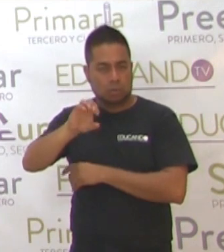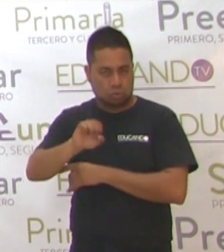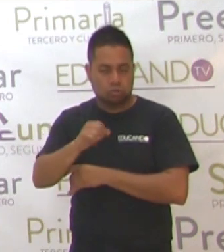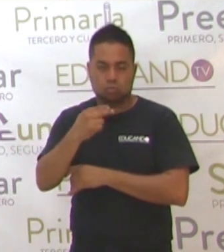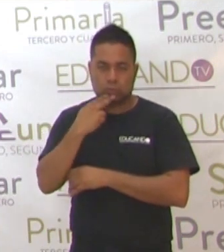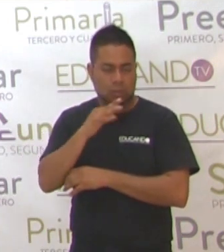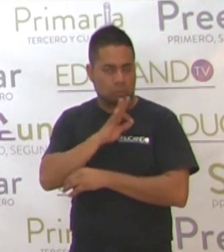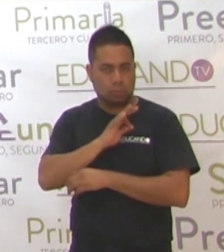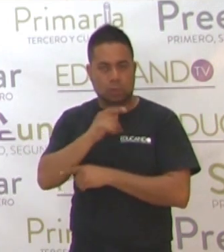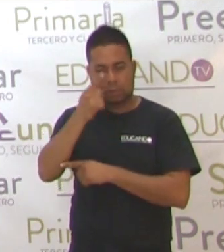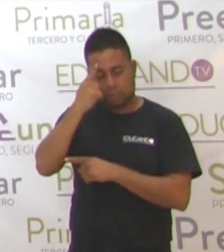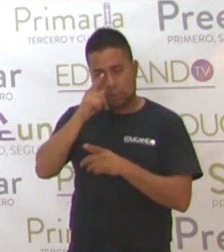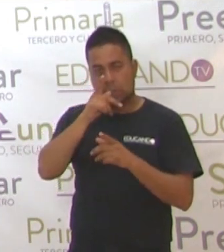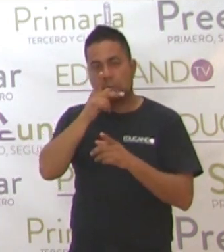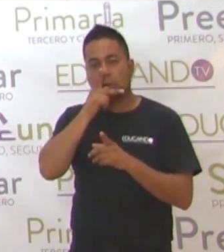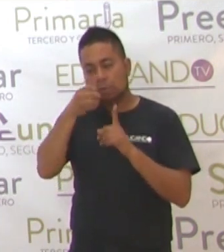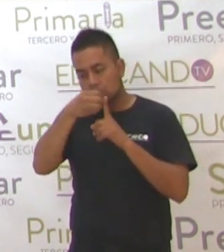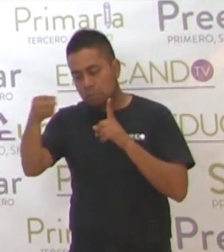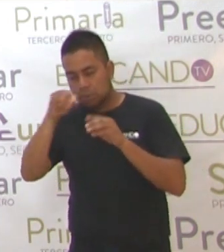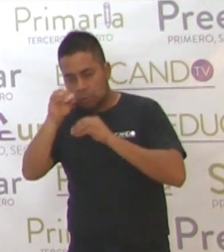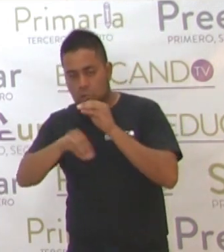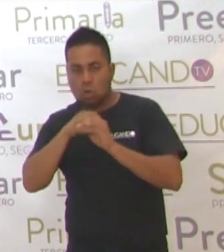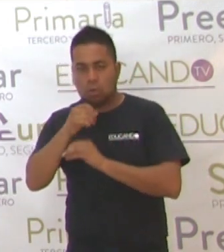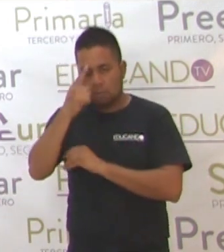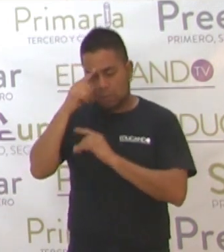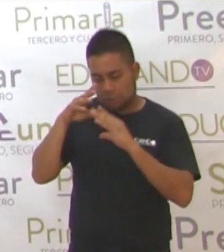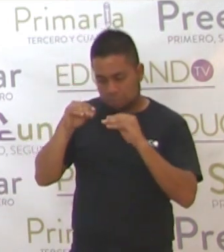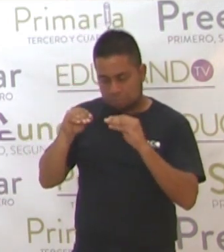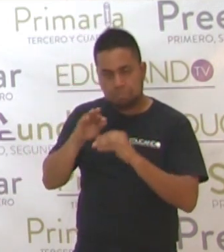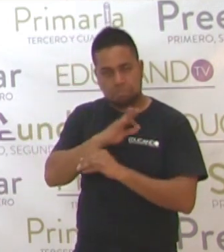en esta parte el díptico